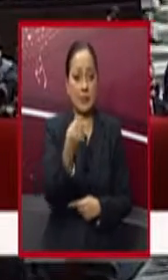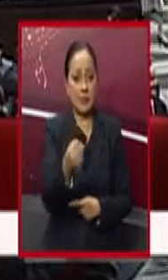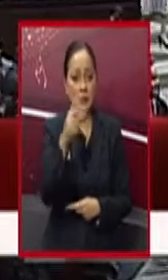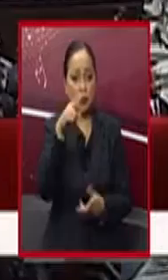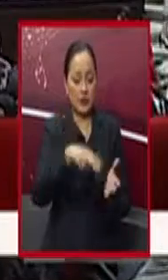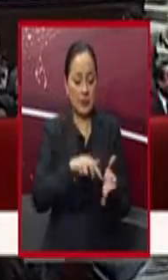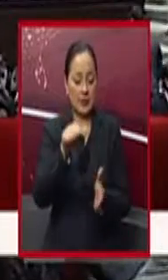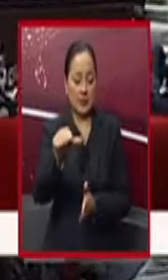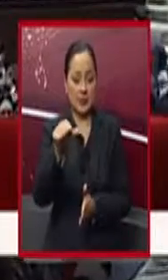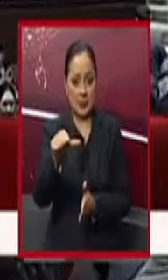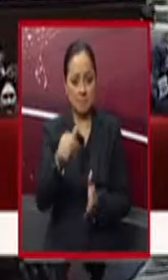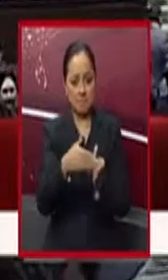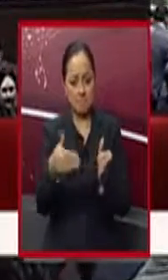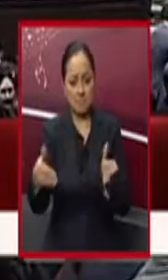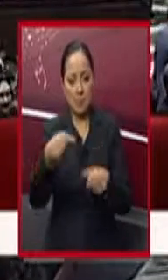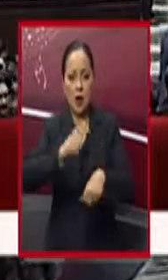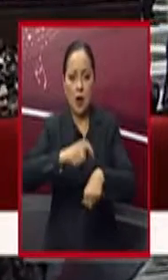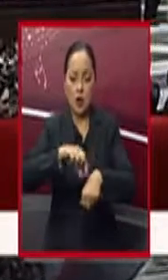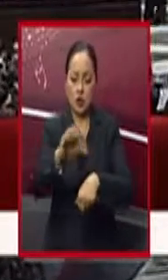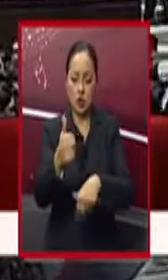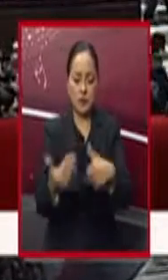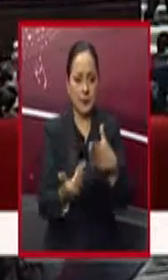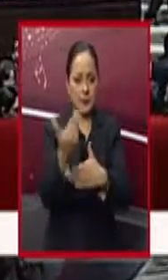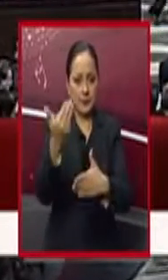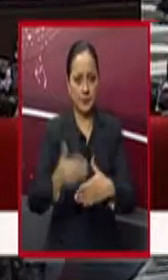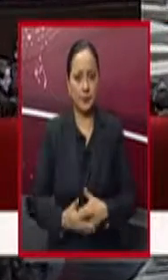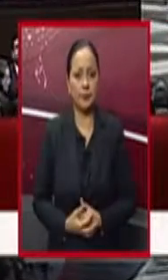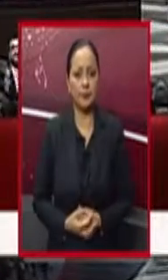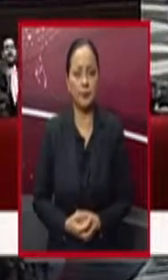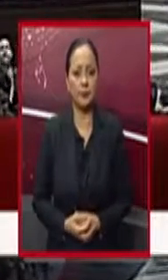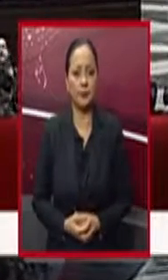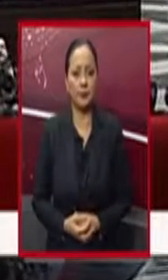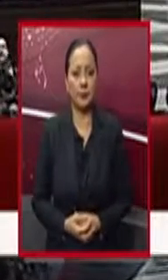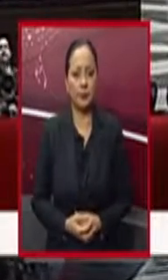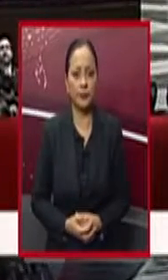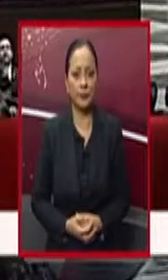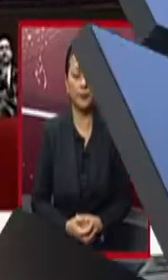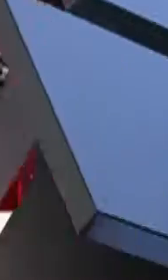de 2016 a las 11 horas.